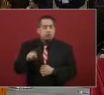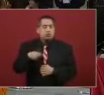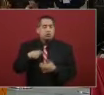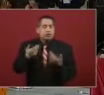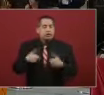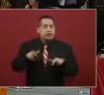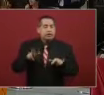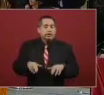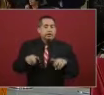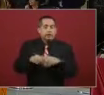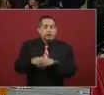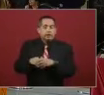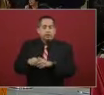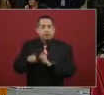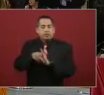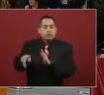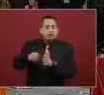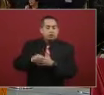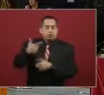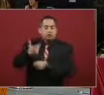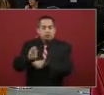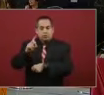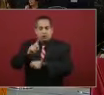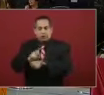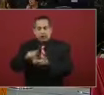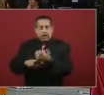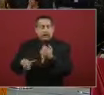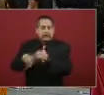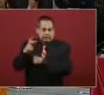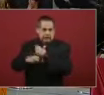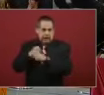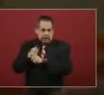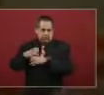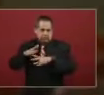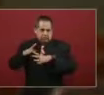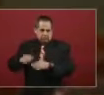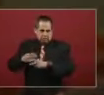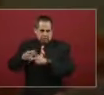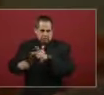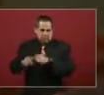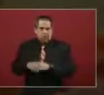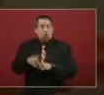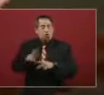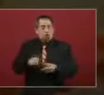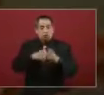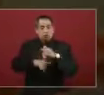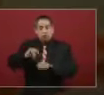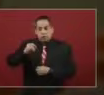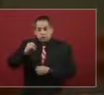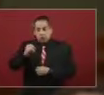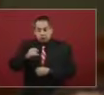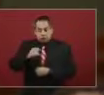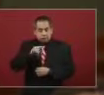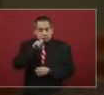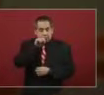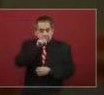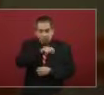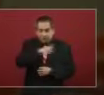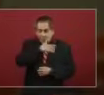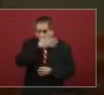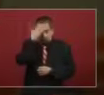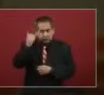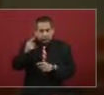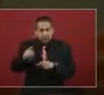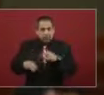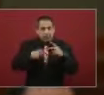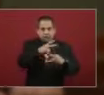Vengo representando al Semanario Séptimo Día con 13 años de existencia. Y vengo justamente de la ciudad de Tijuana. No sabíamos, yo no sabíamos